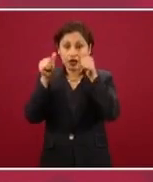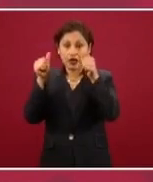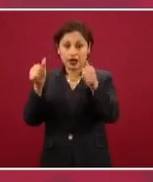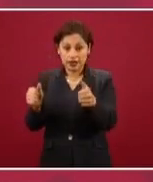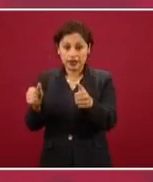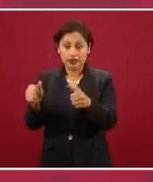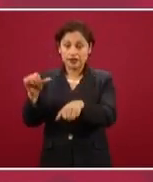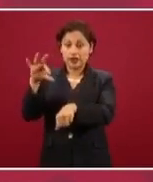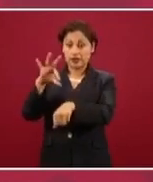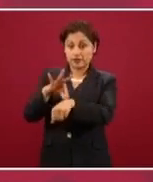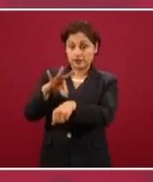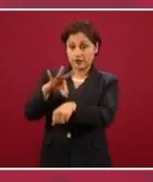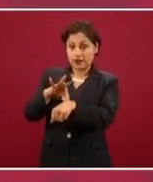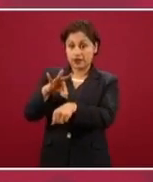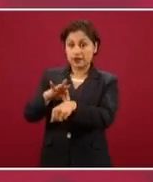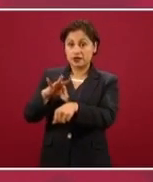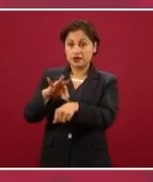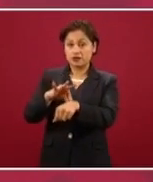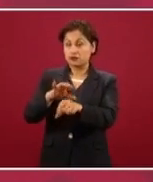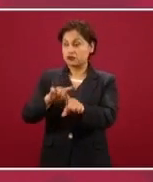que tengan los especialistas.